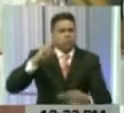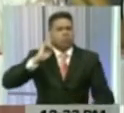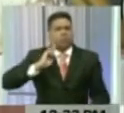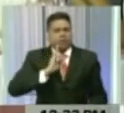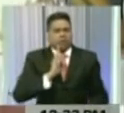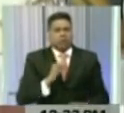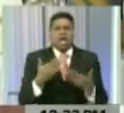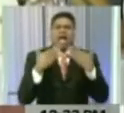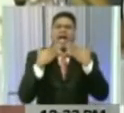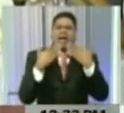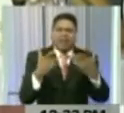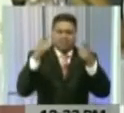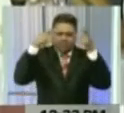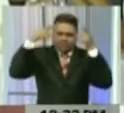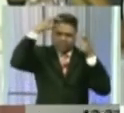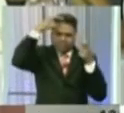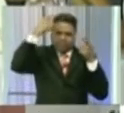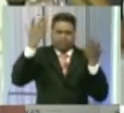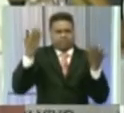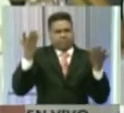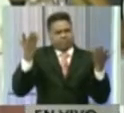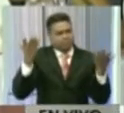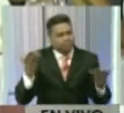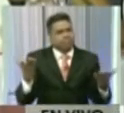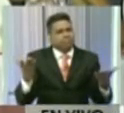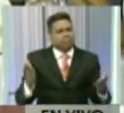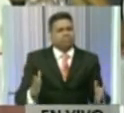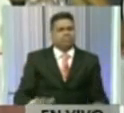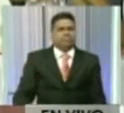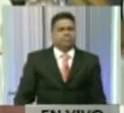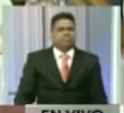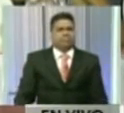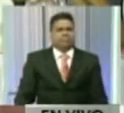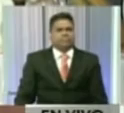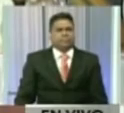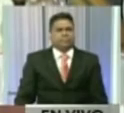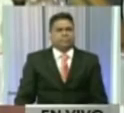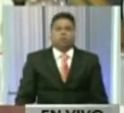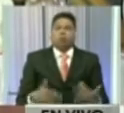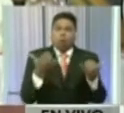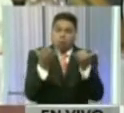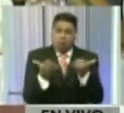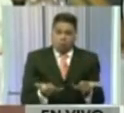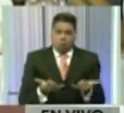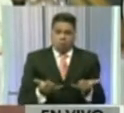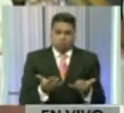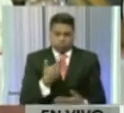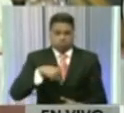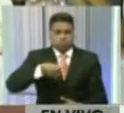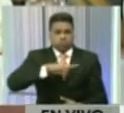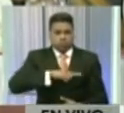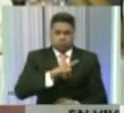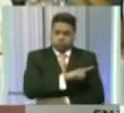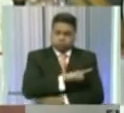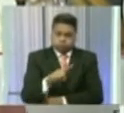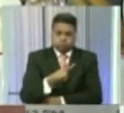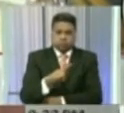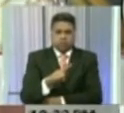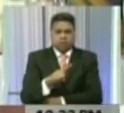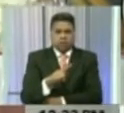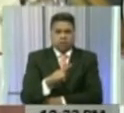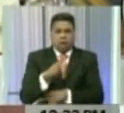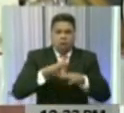Gracias, presidente Chávez. Bueno, por eso hoy nosotros estamos obligados entonces